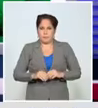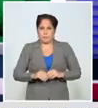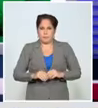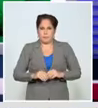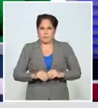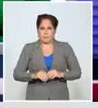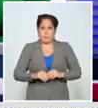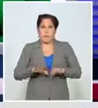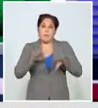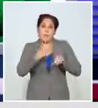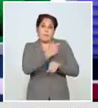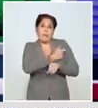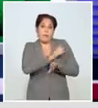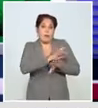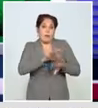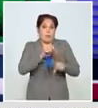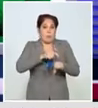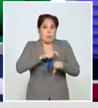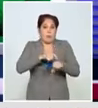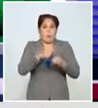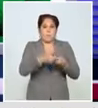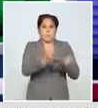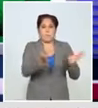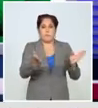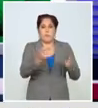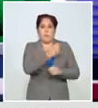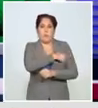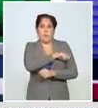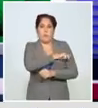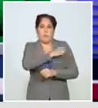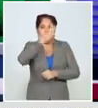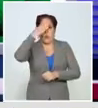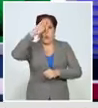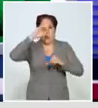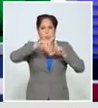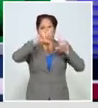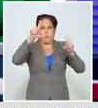las vacunas que ya en ese momento estarán totalmente